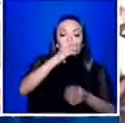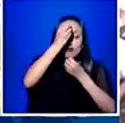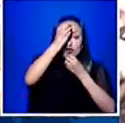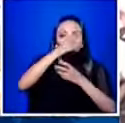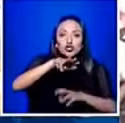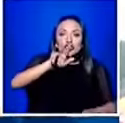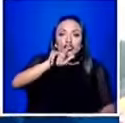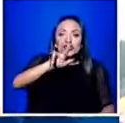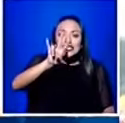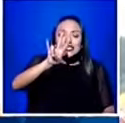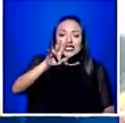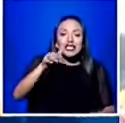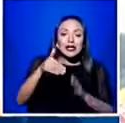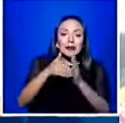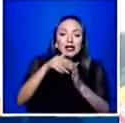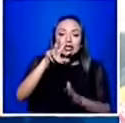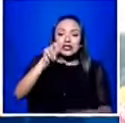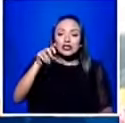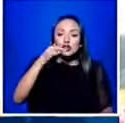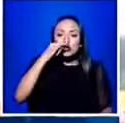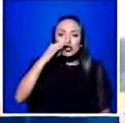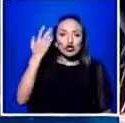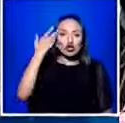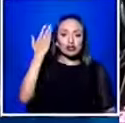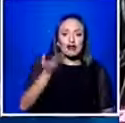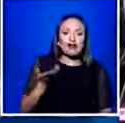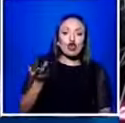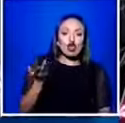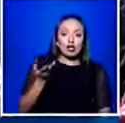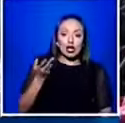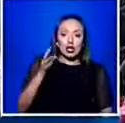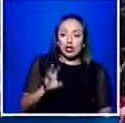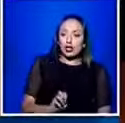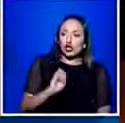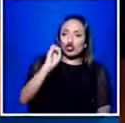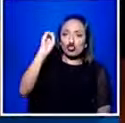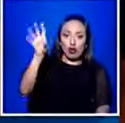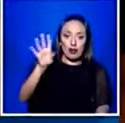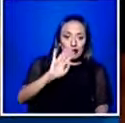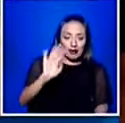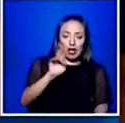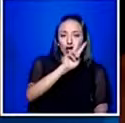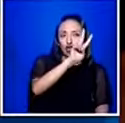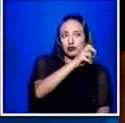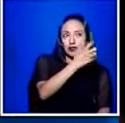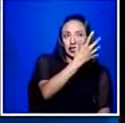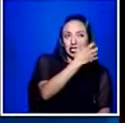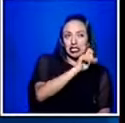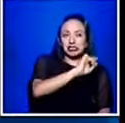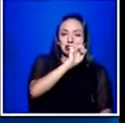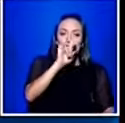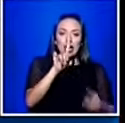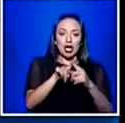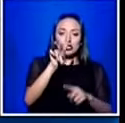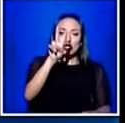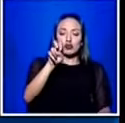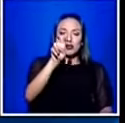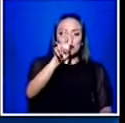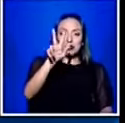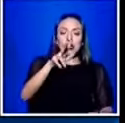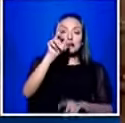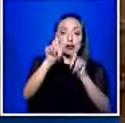unos 37.300 menores de edad que fueron entregados, según ese informe, entre 2015 y 2023 a